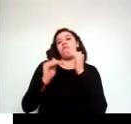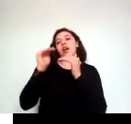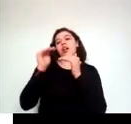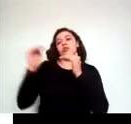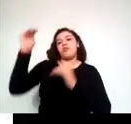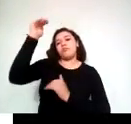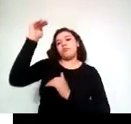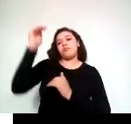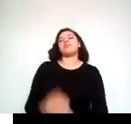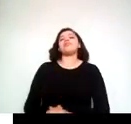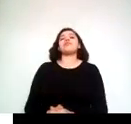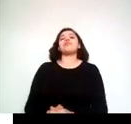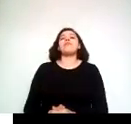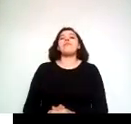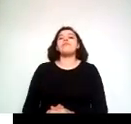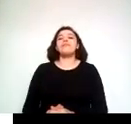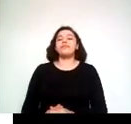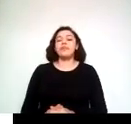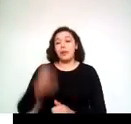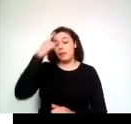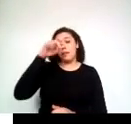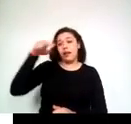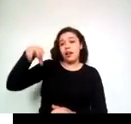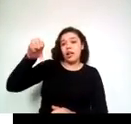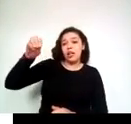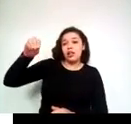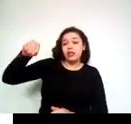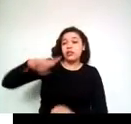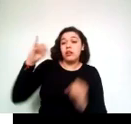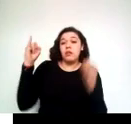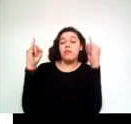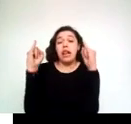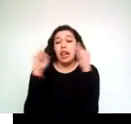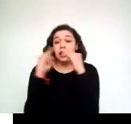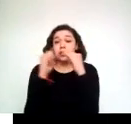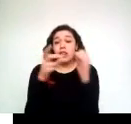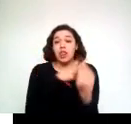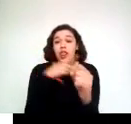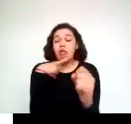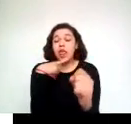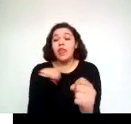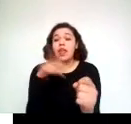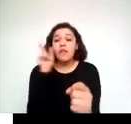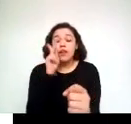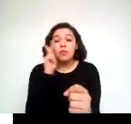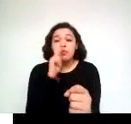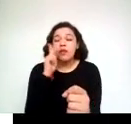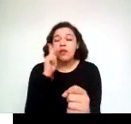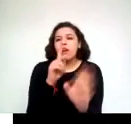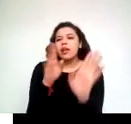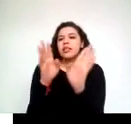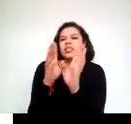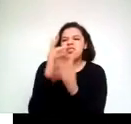¿no? Después, para el cumplimiento de la NOM, las instituciones deben aplicar pruebas psicométricas a los